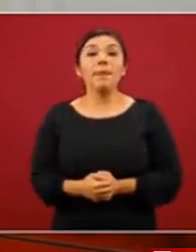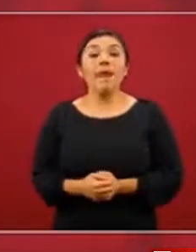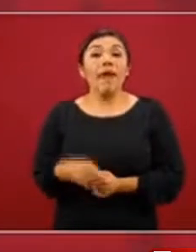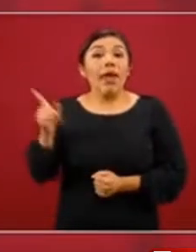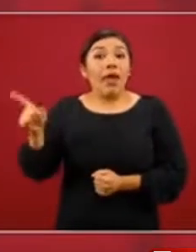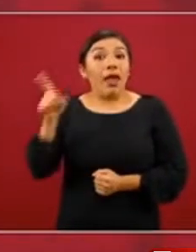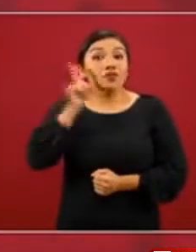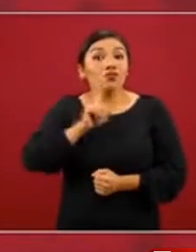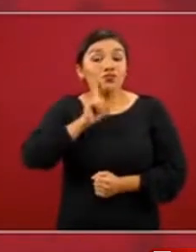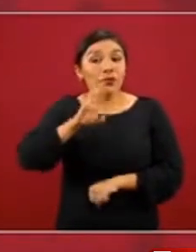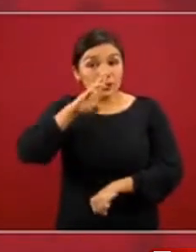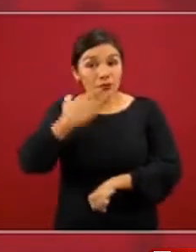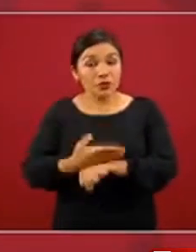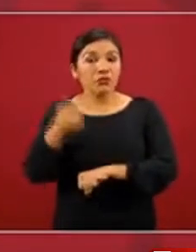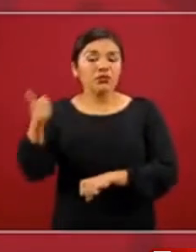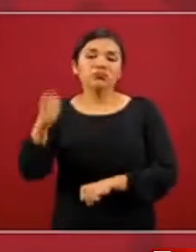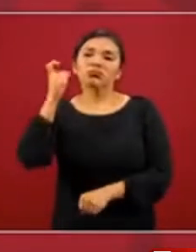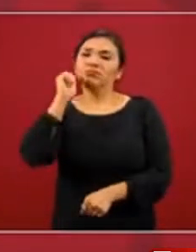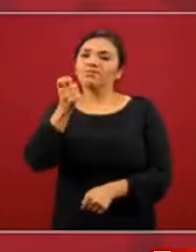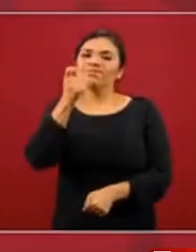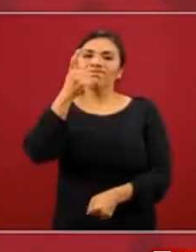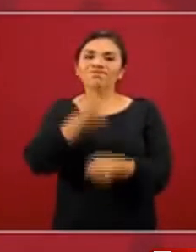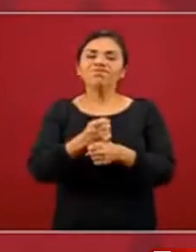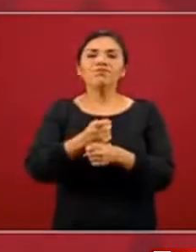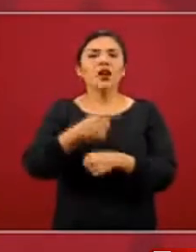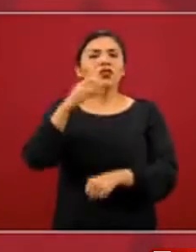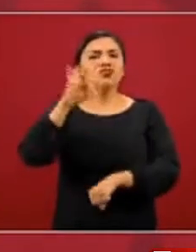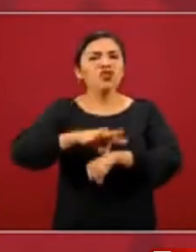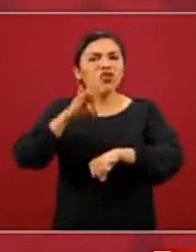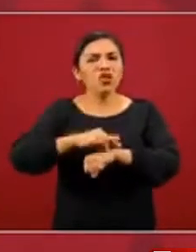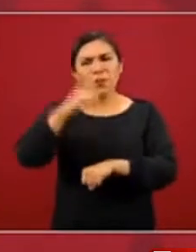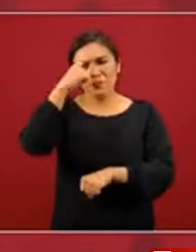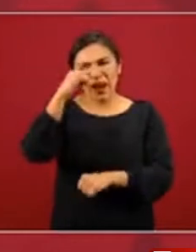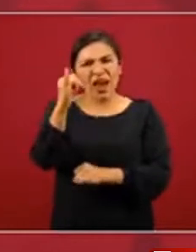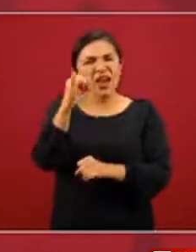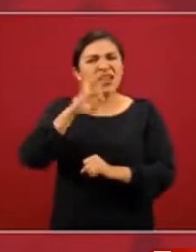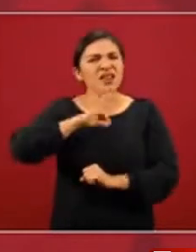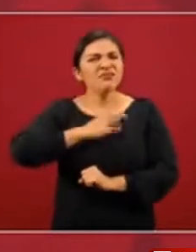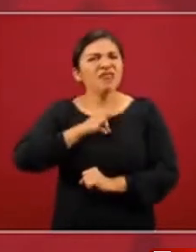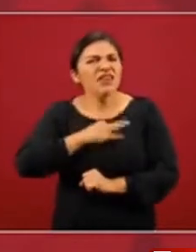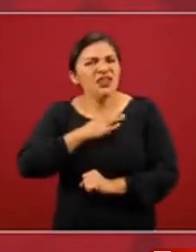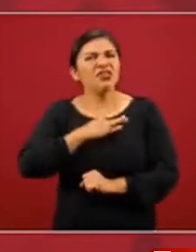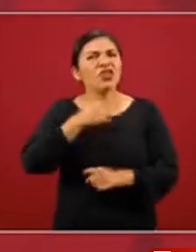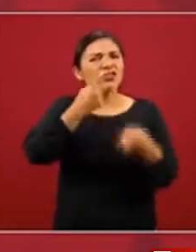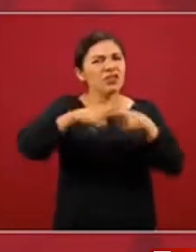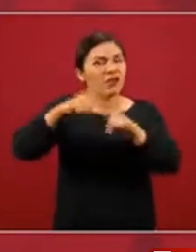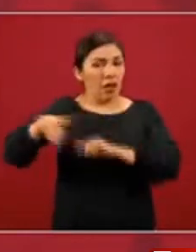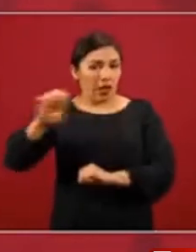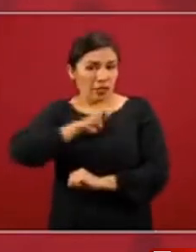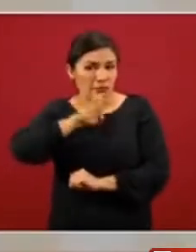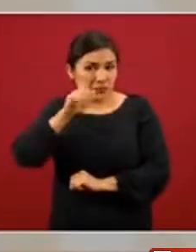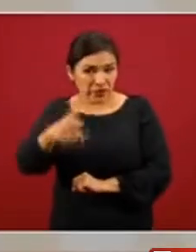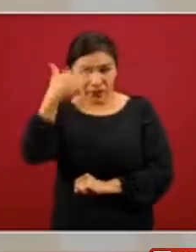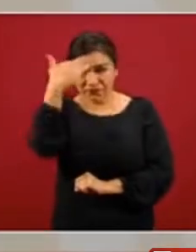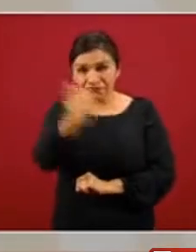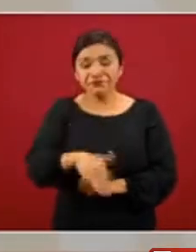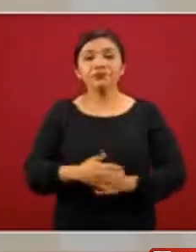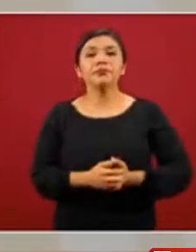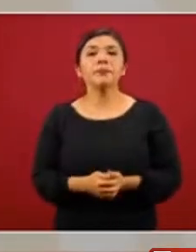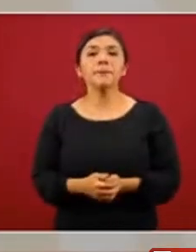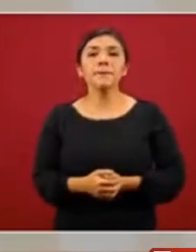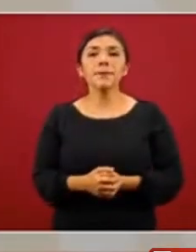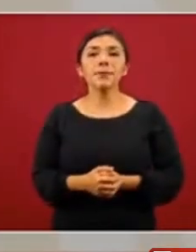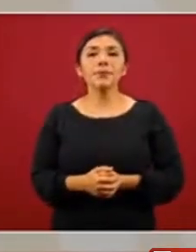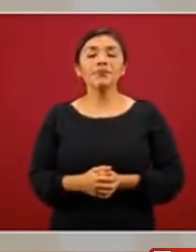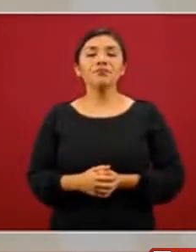es una destacada infectóloga, especialista en infectología, y